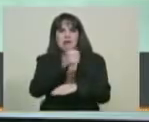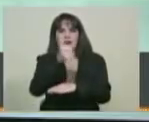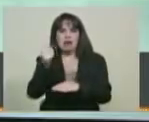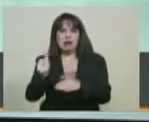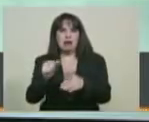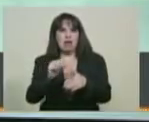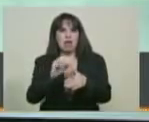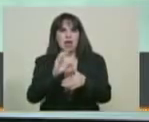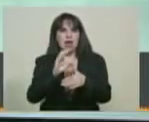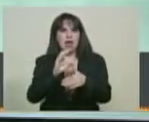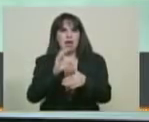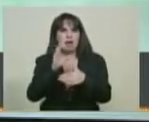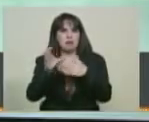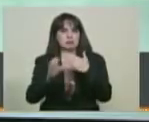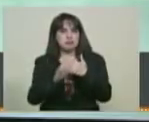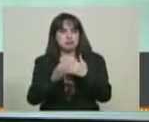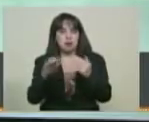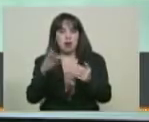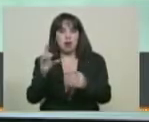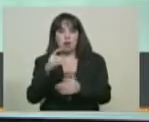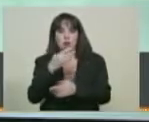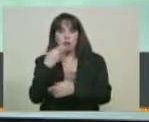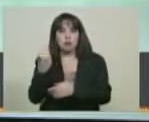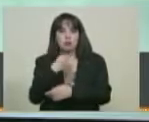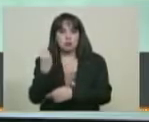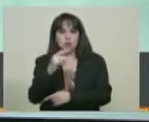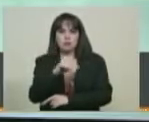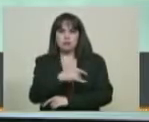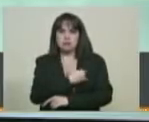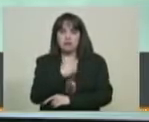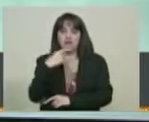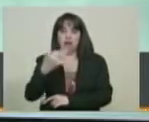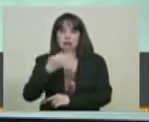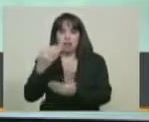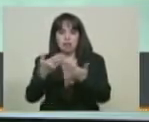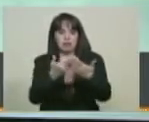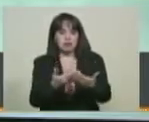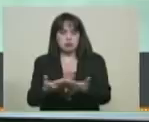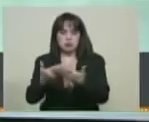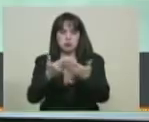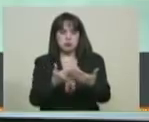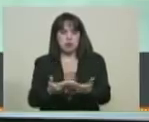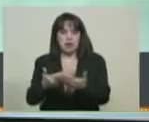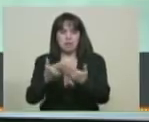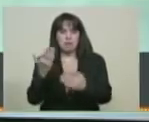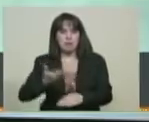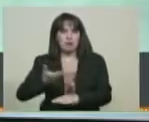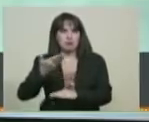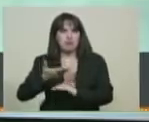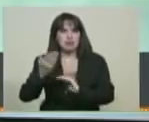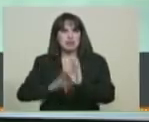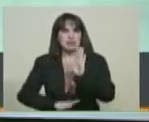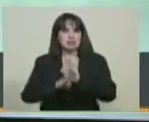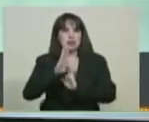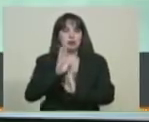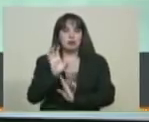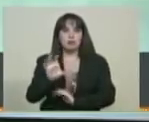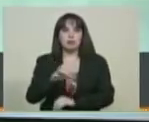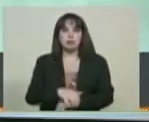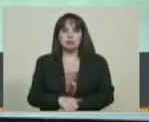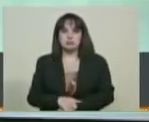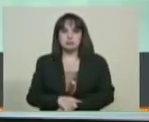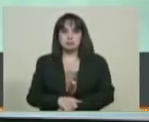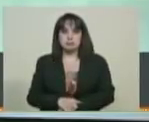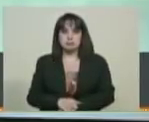para tener una juventud universitaria verdaderamente estudiando las prioridades del desarrollo del país. Insisto